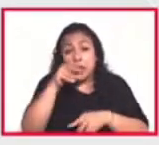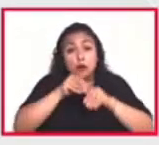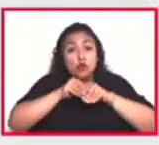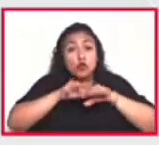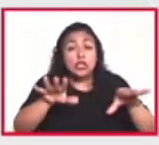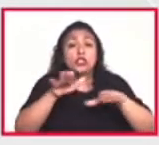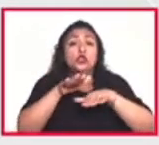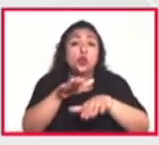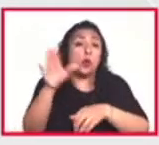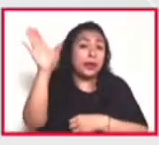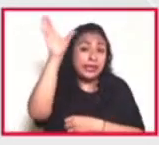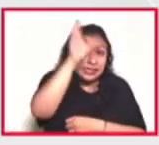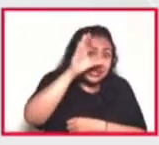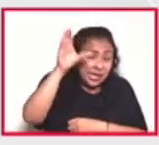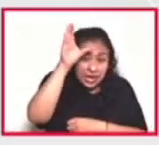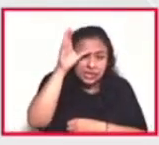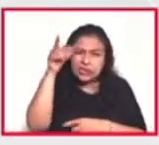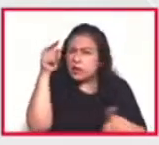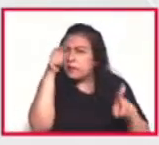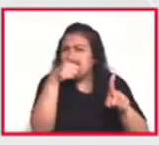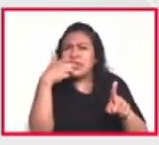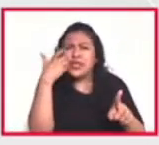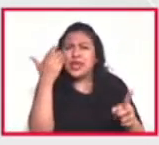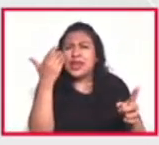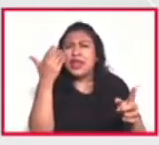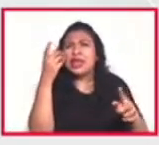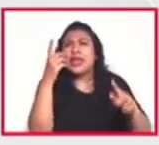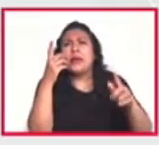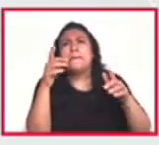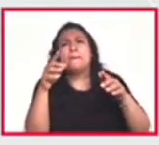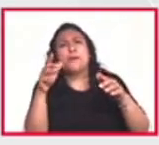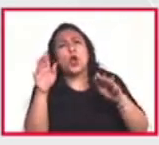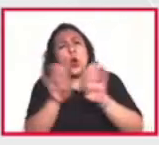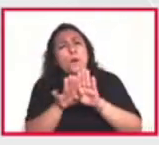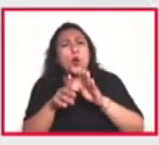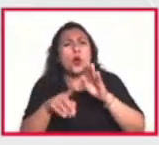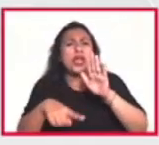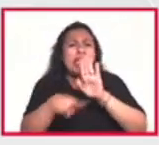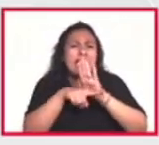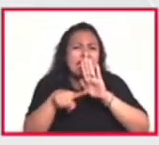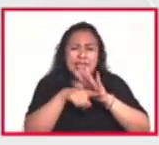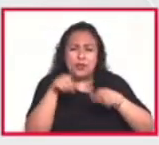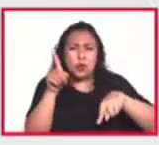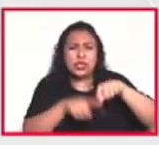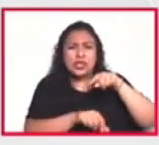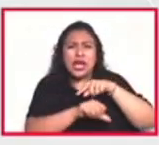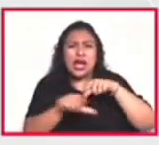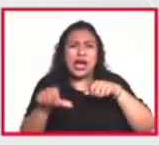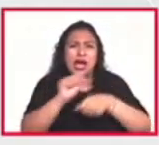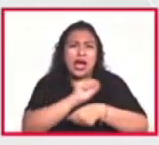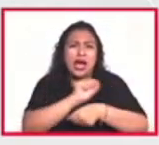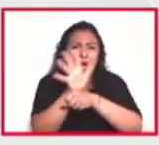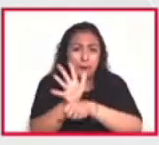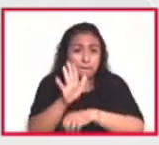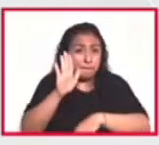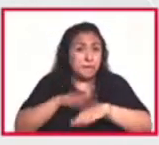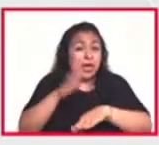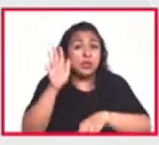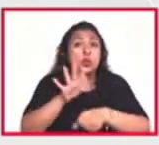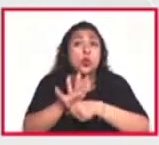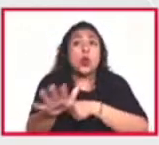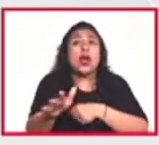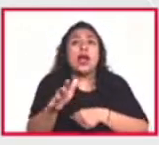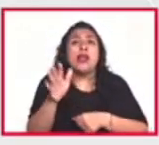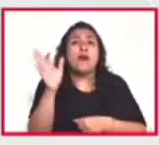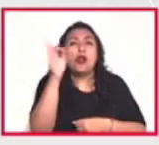ciencia, con el objeto de contrarrestar los perjudiciales efectos del coronavirus y muy especialmente la